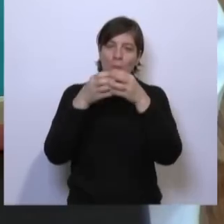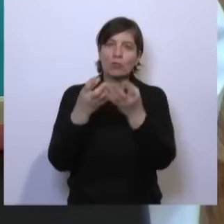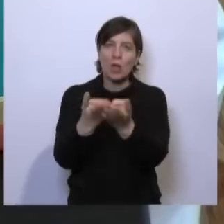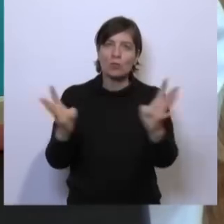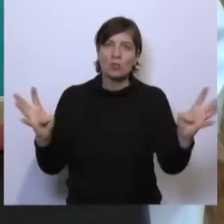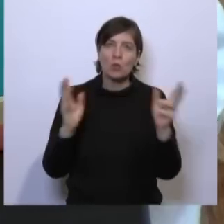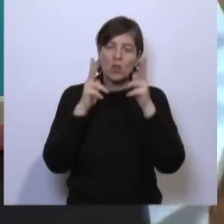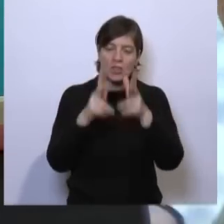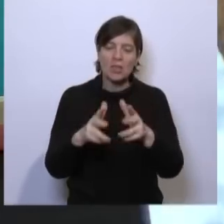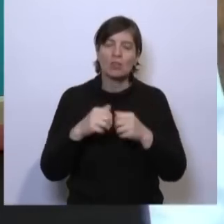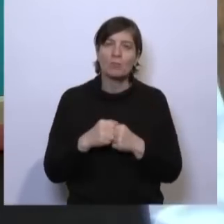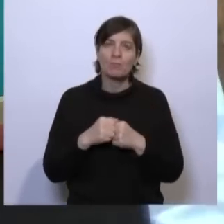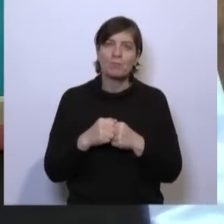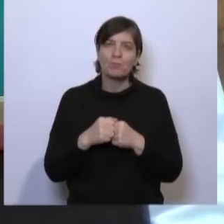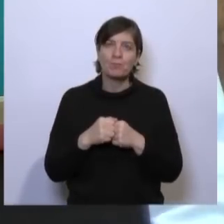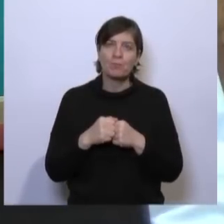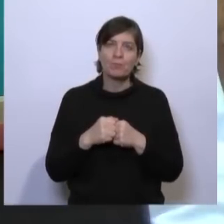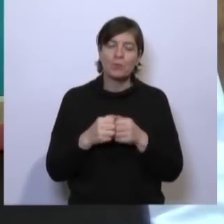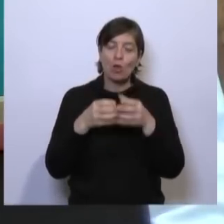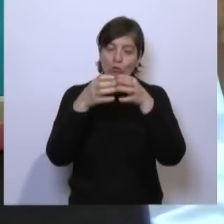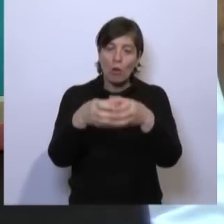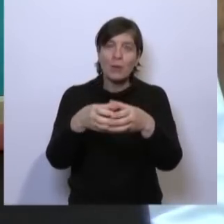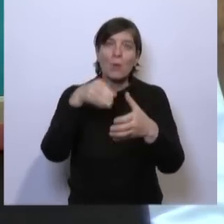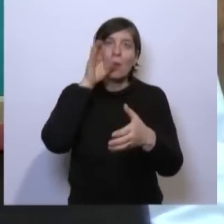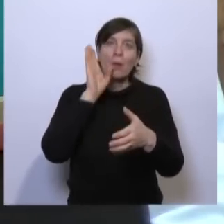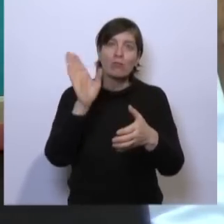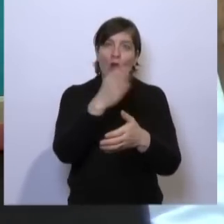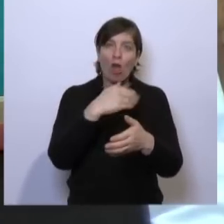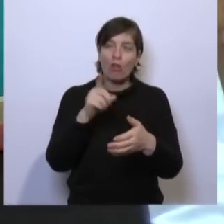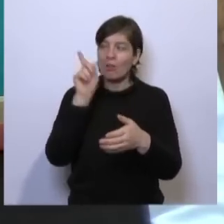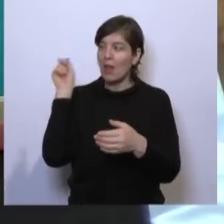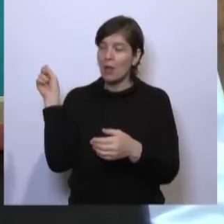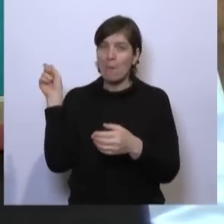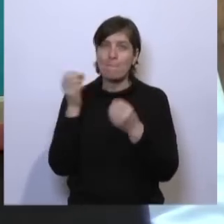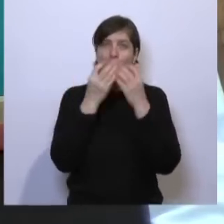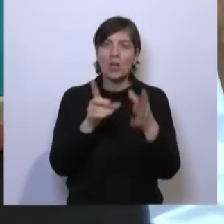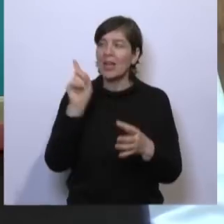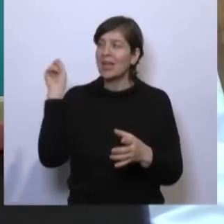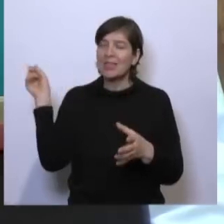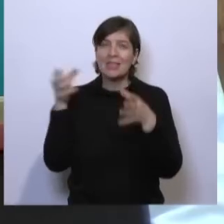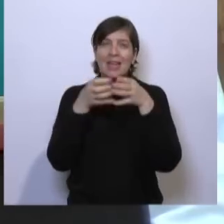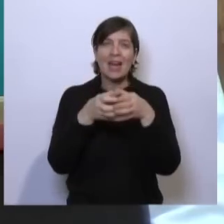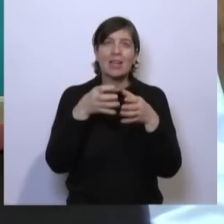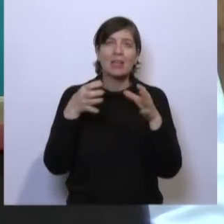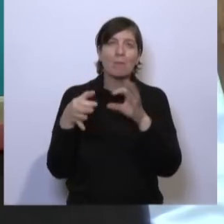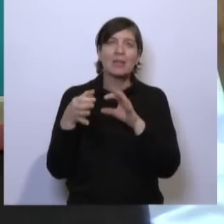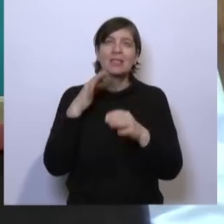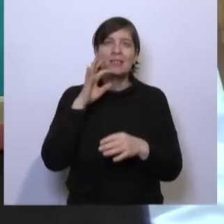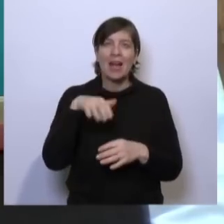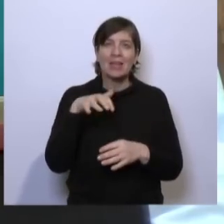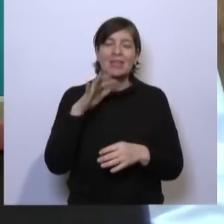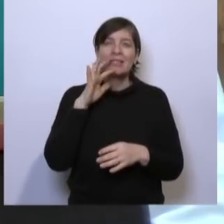sus discípulos diciendo: tomen y beban todos de él, porque este es el cáliz de mi